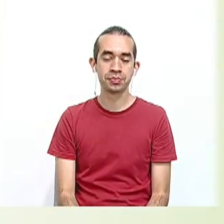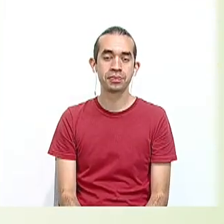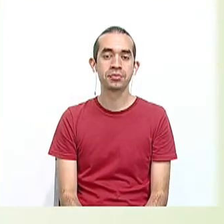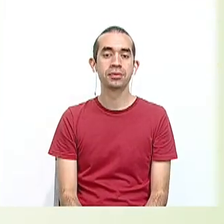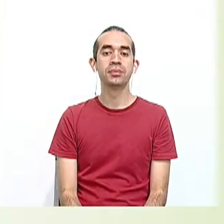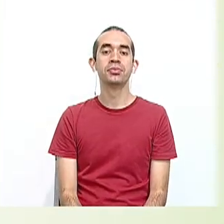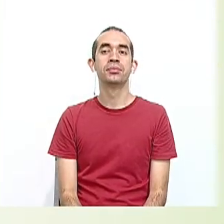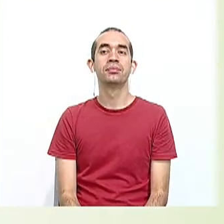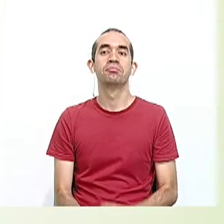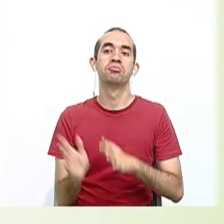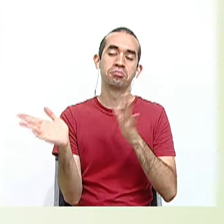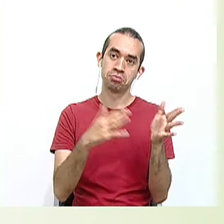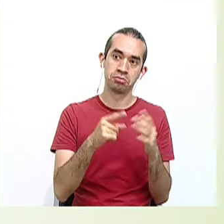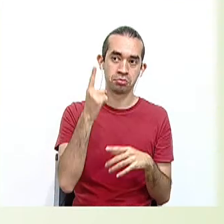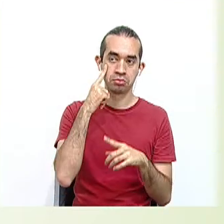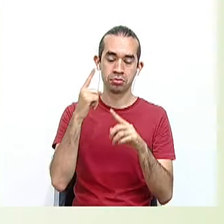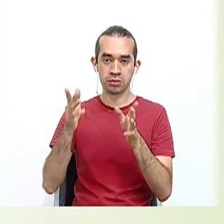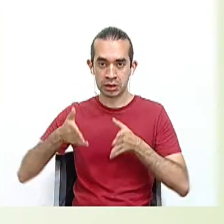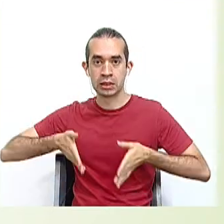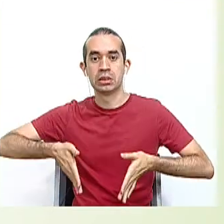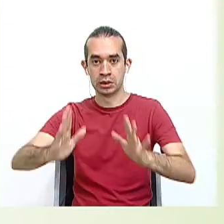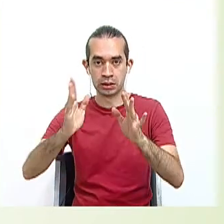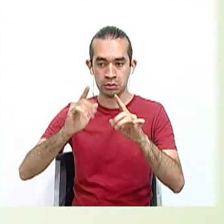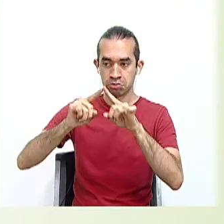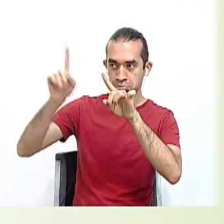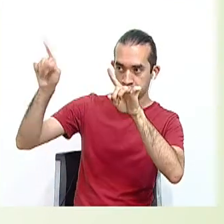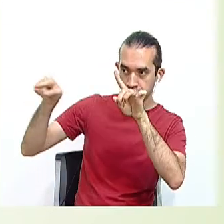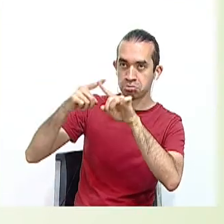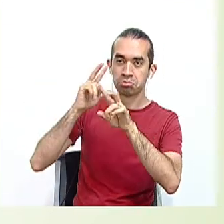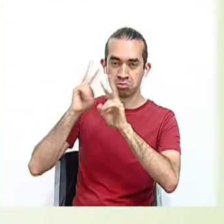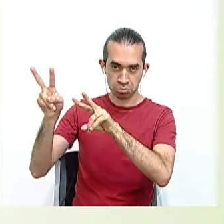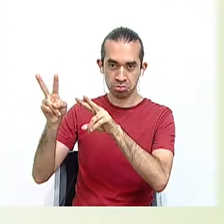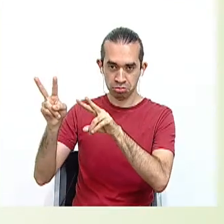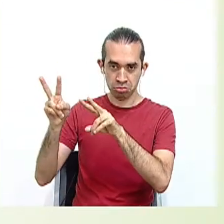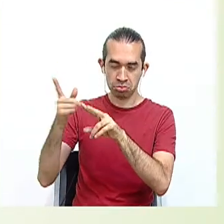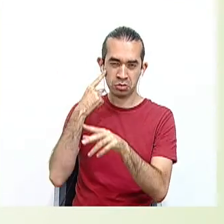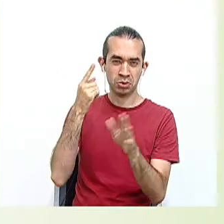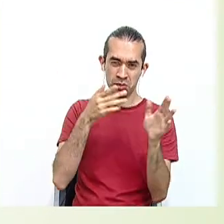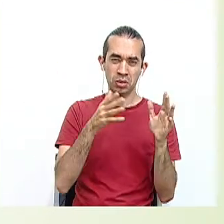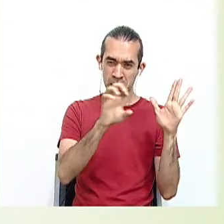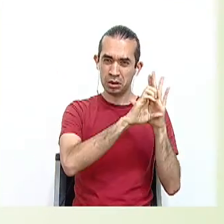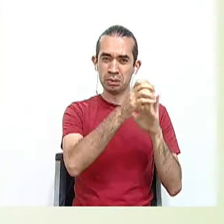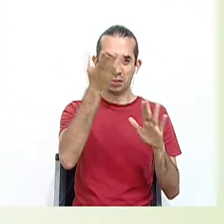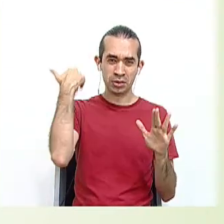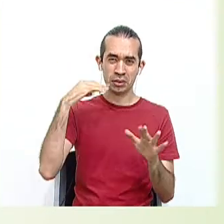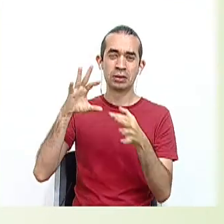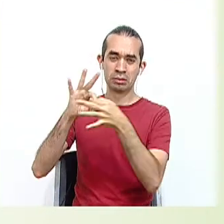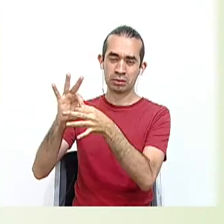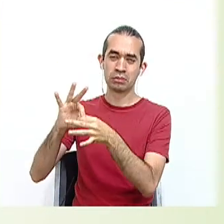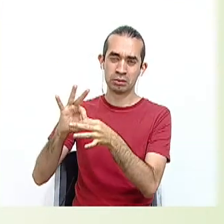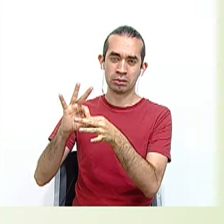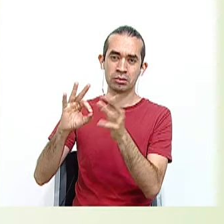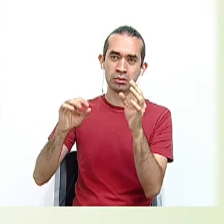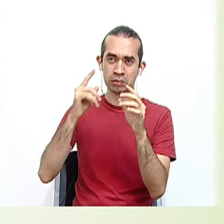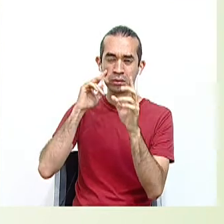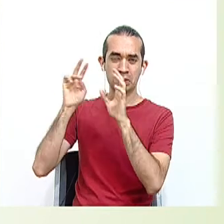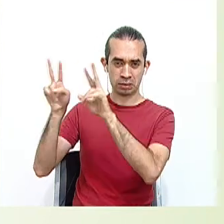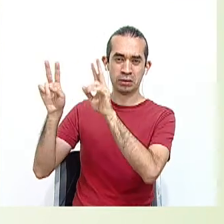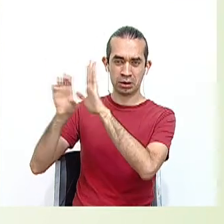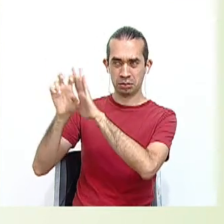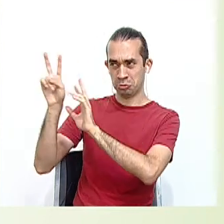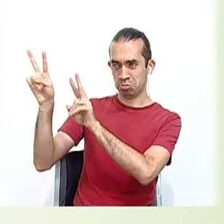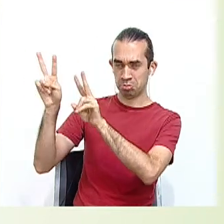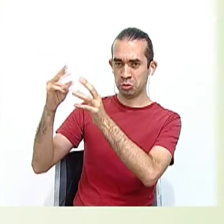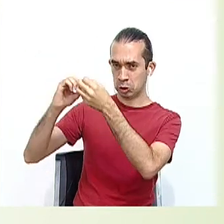Número de vías urbanas y carreteras también, como lo vimos en el ejemplo de la diapositiva o